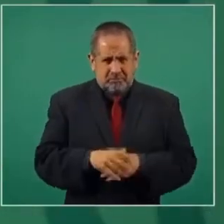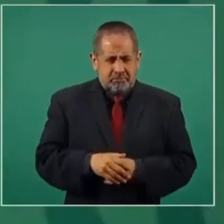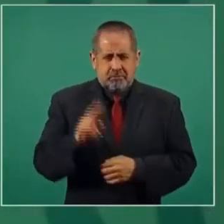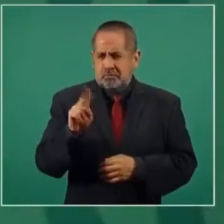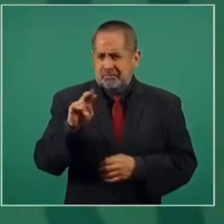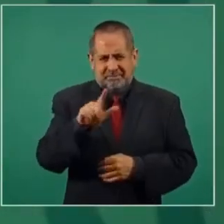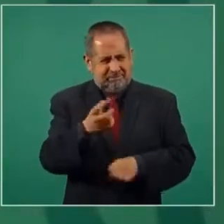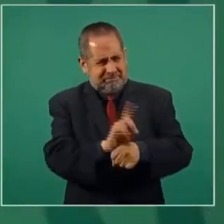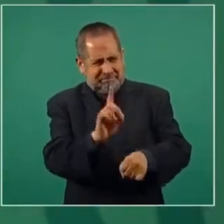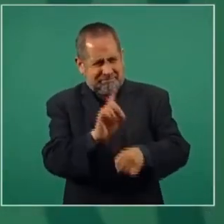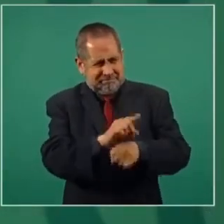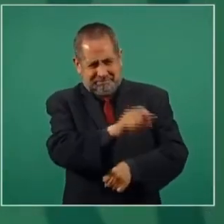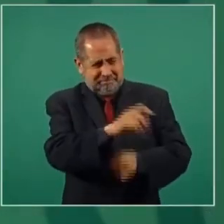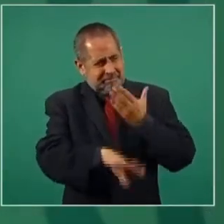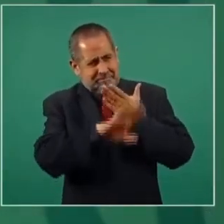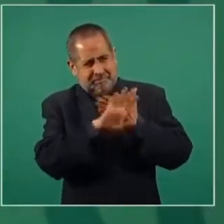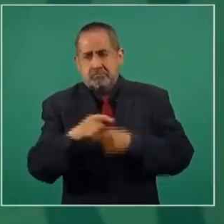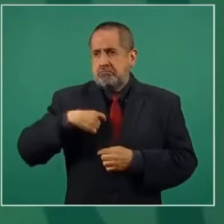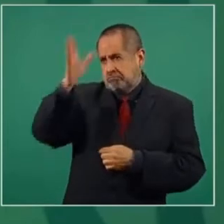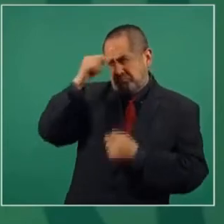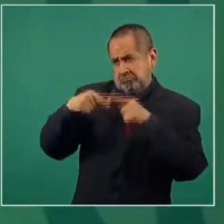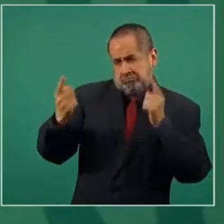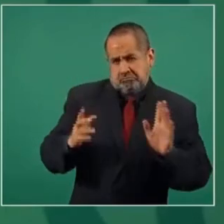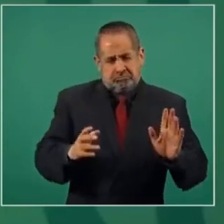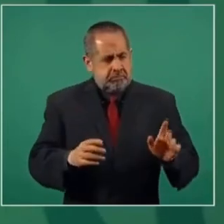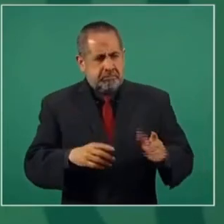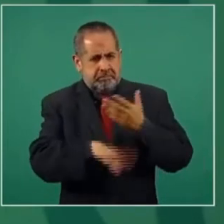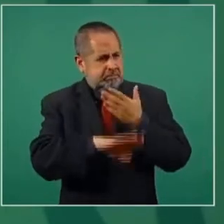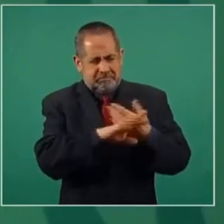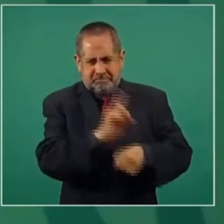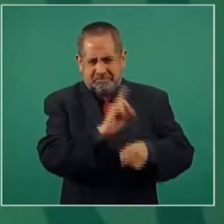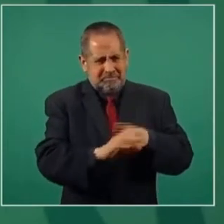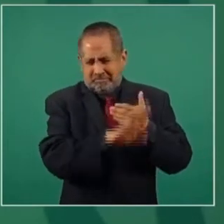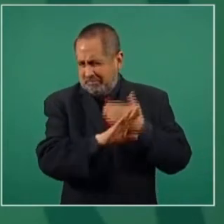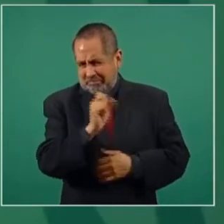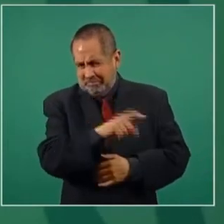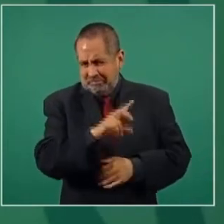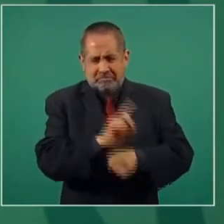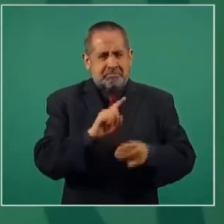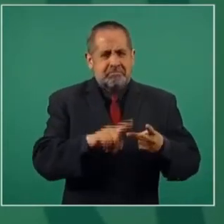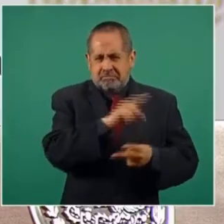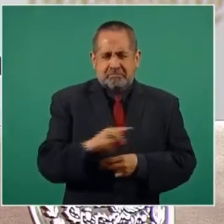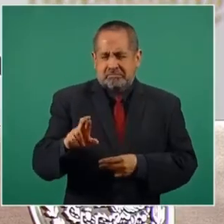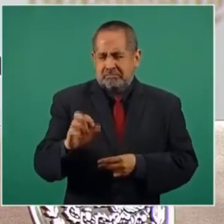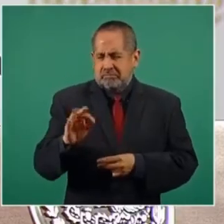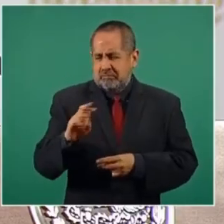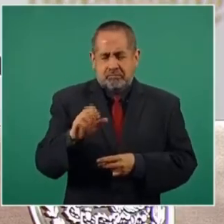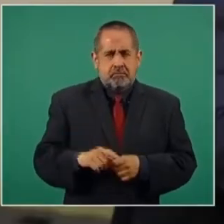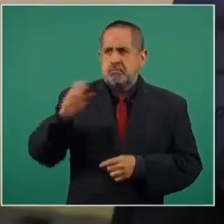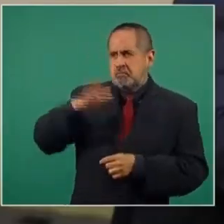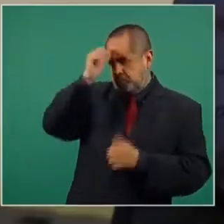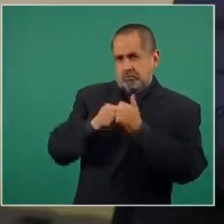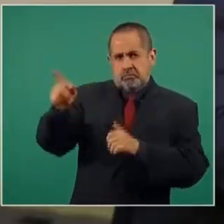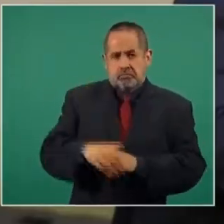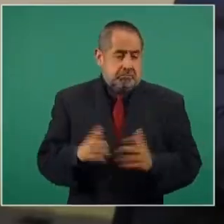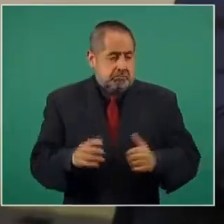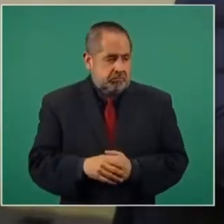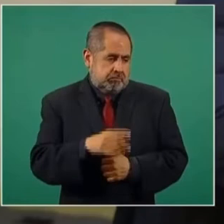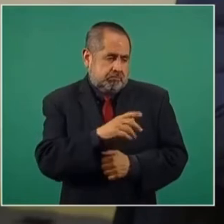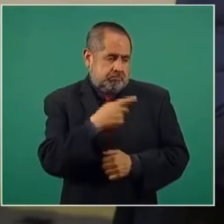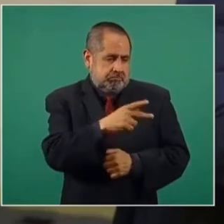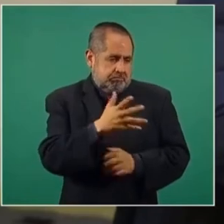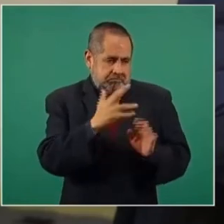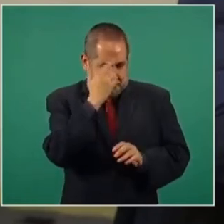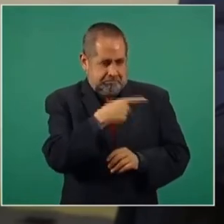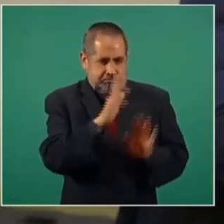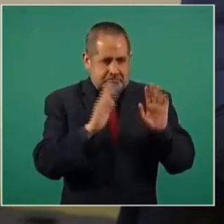caso del universal es diario. ¿No comparto su opinión? No es constante. Y en el caso de reforma, lo mismo. ¿No comparto su opinión, presidente? No, pues tienes toda